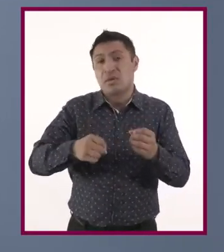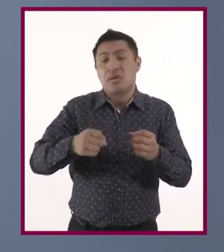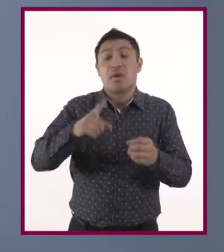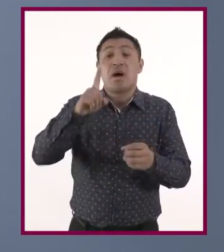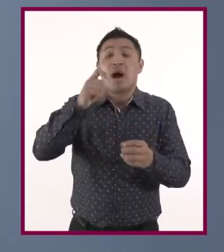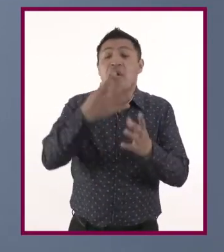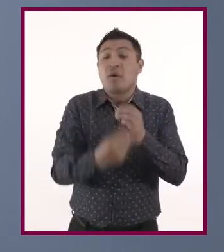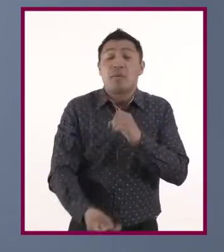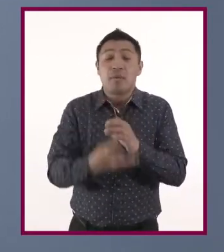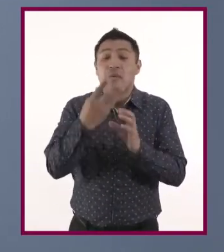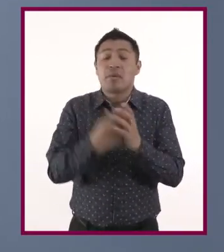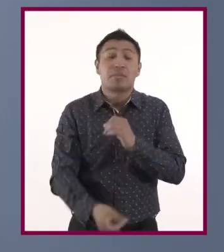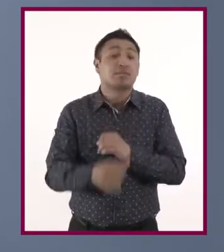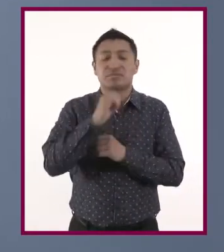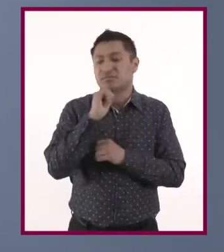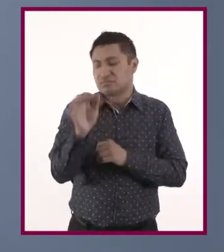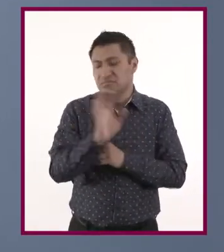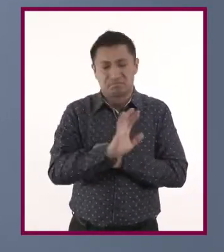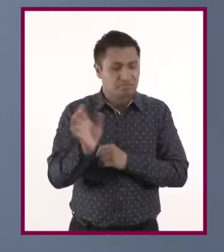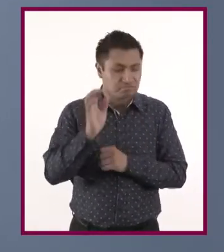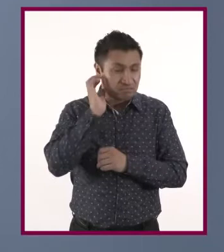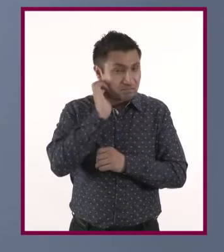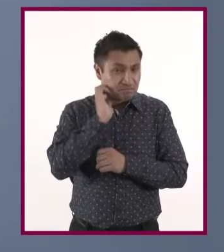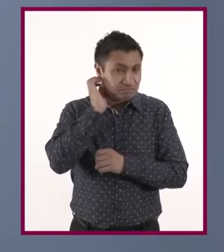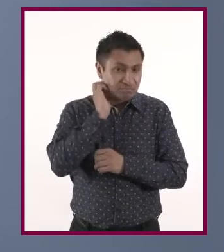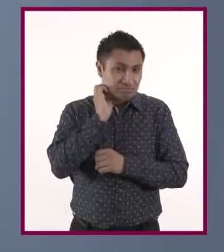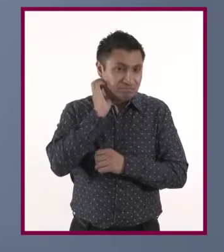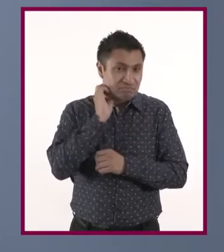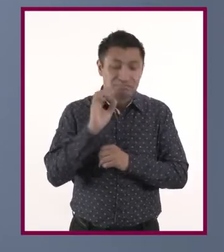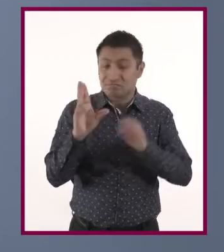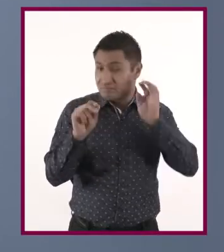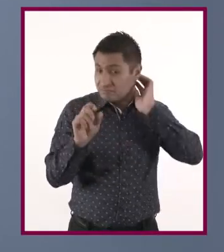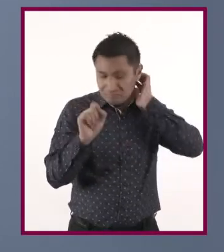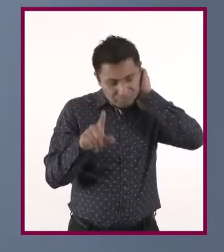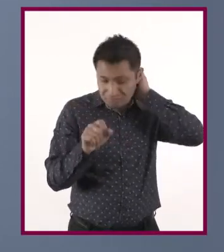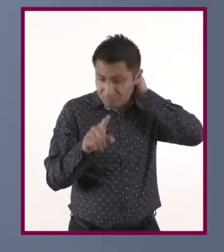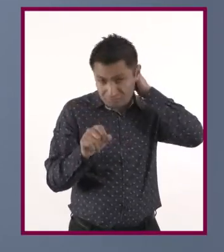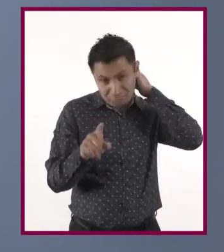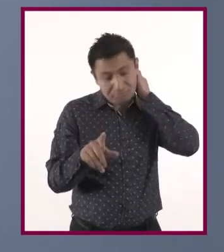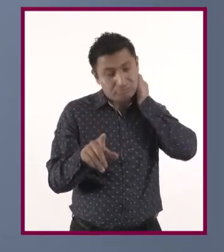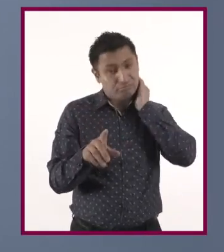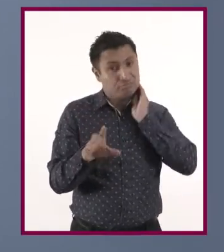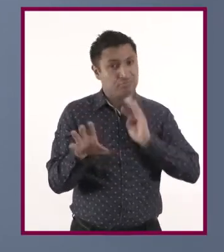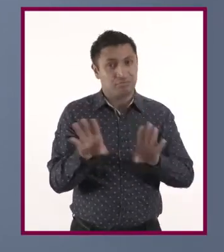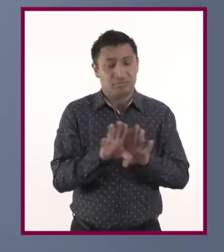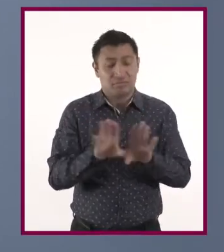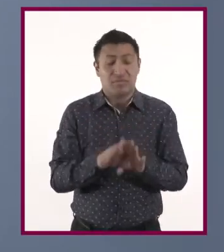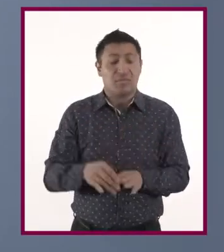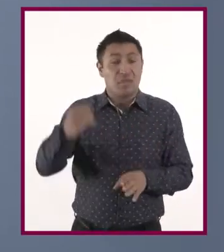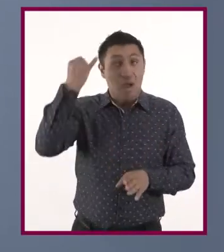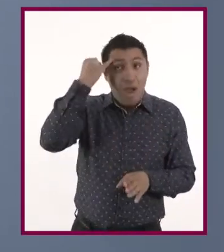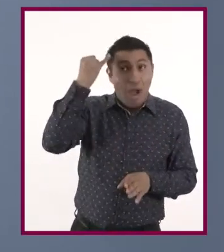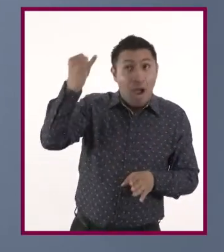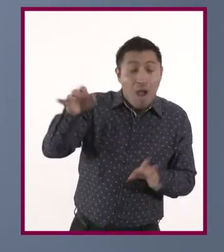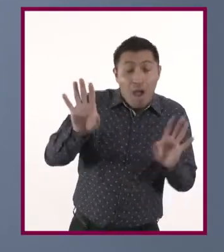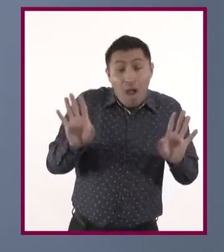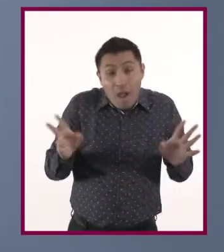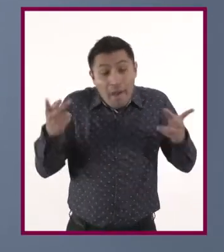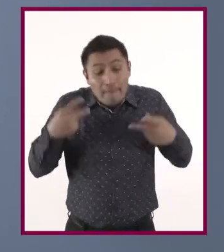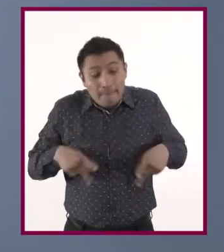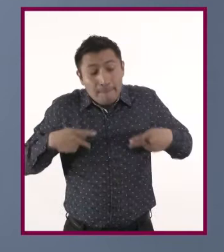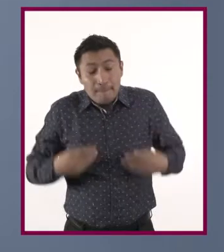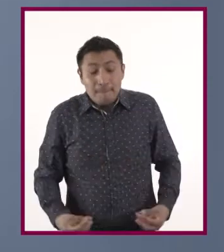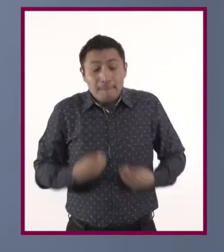algunos elementos. Tampoco he escuchado que existe la creencia de que las personas que